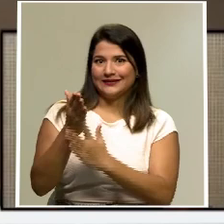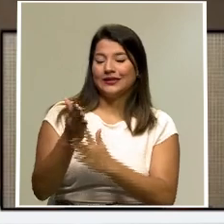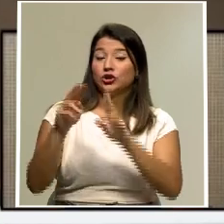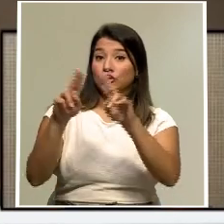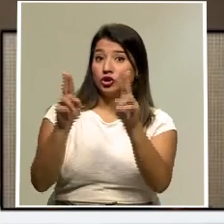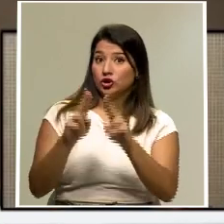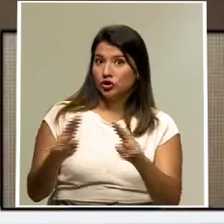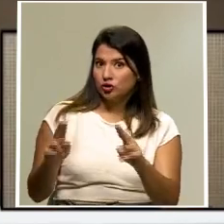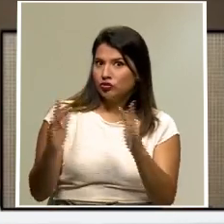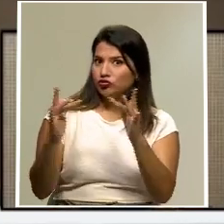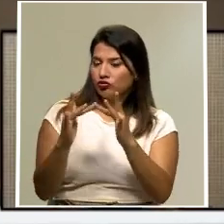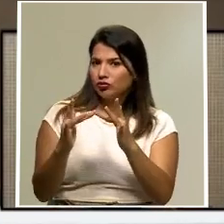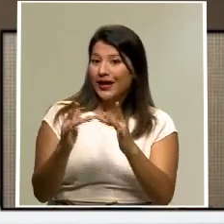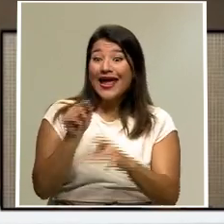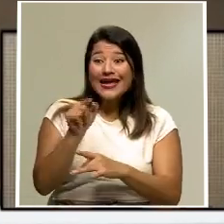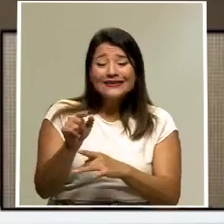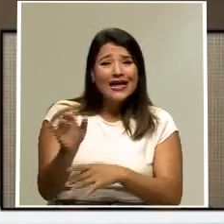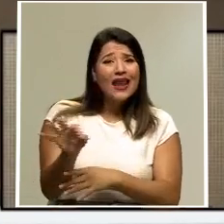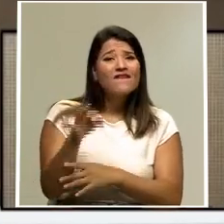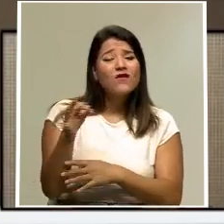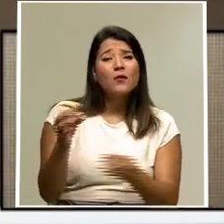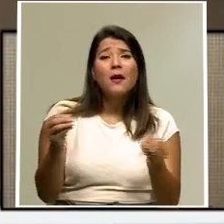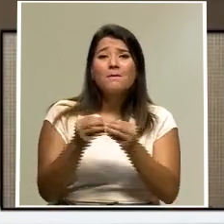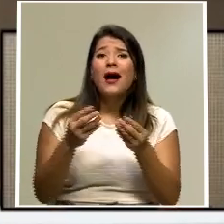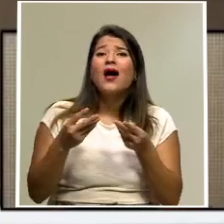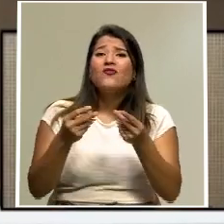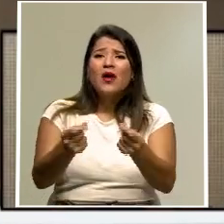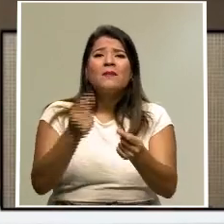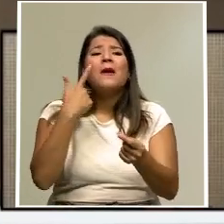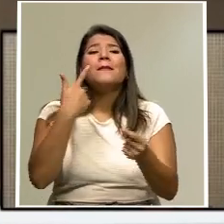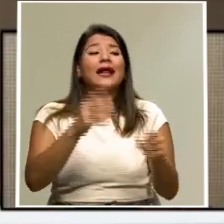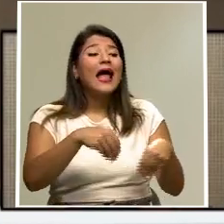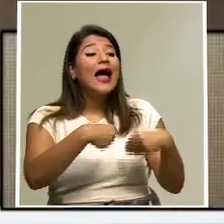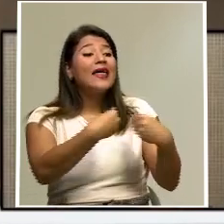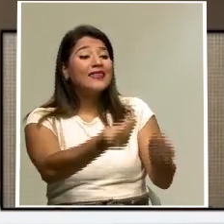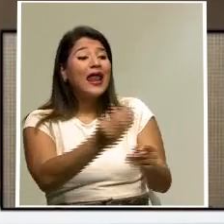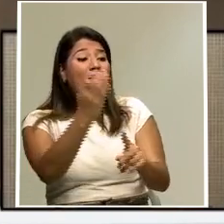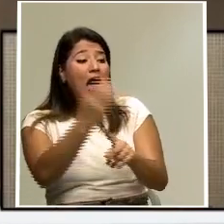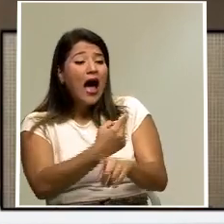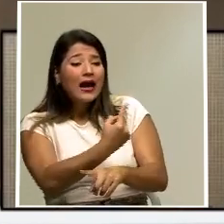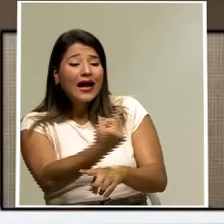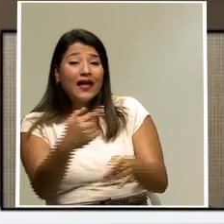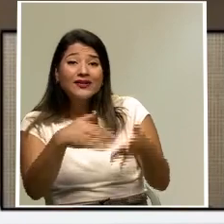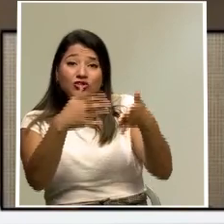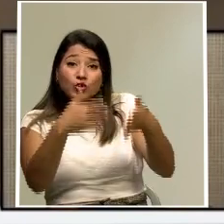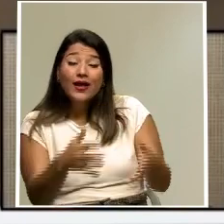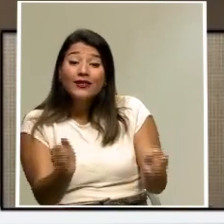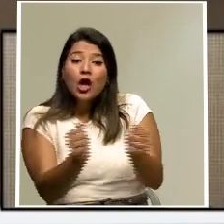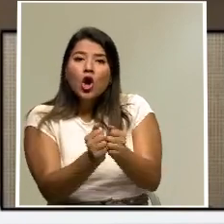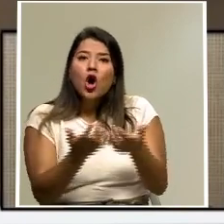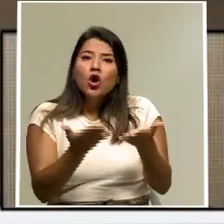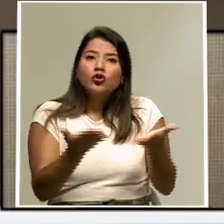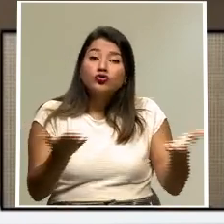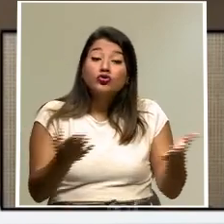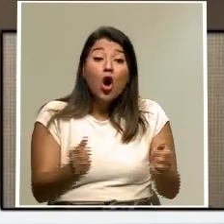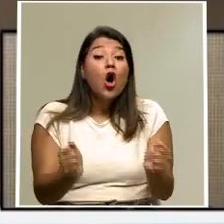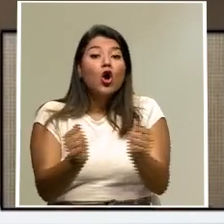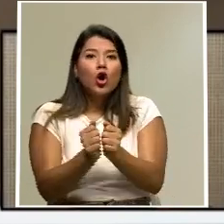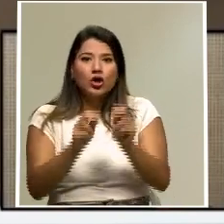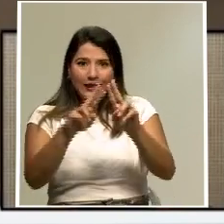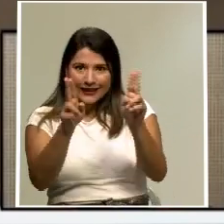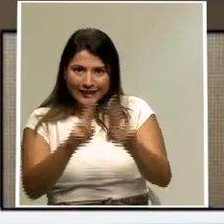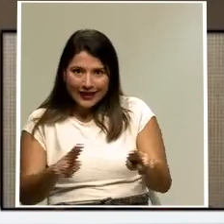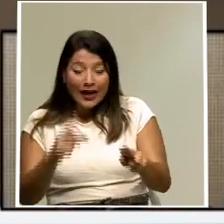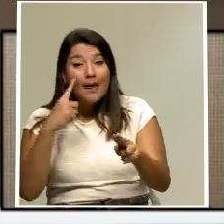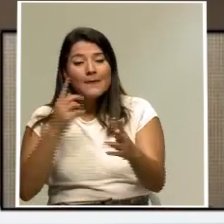Es la vía más rápida para dotar a cada estudiante con equipo y conexión para la educación